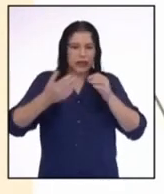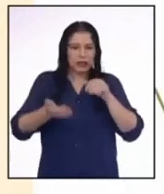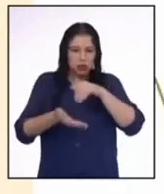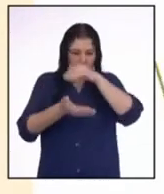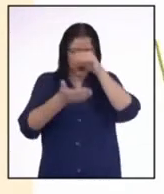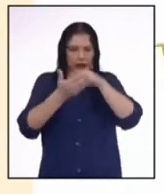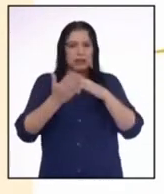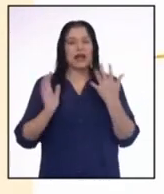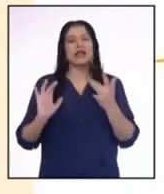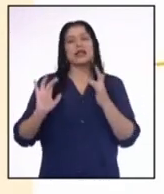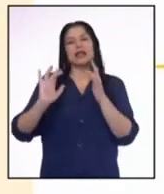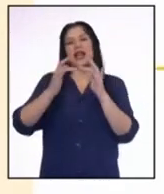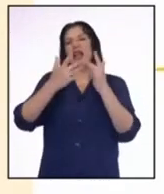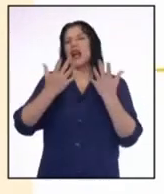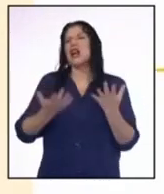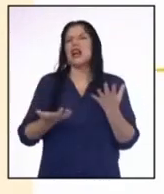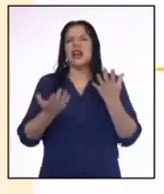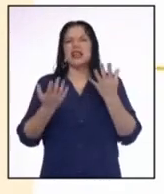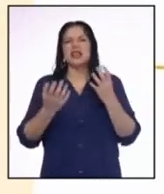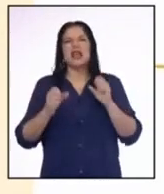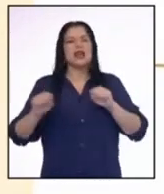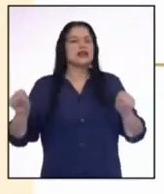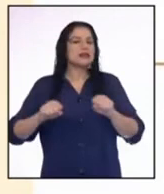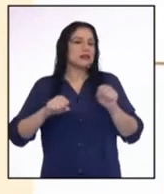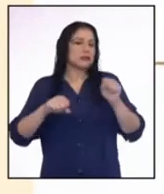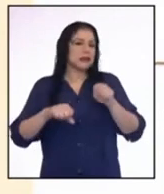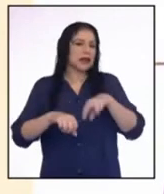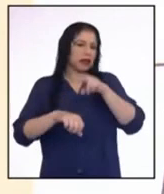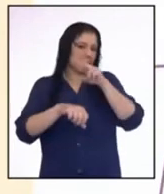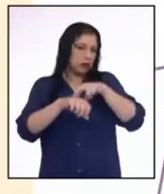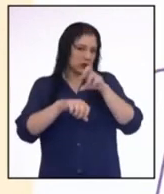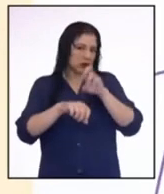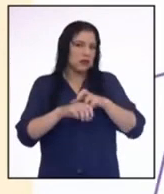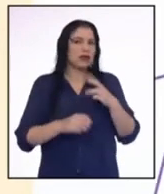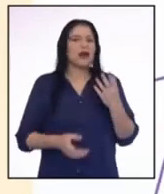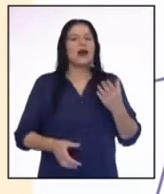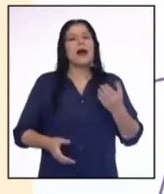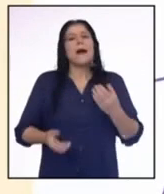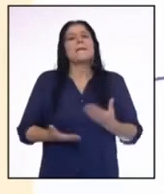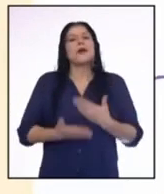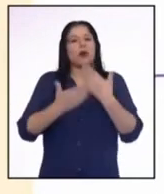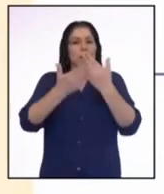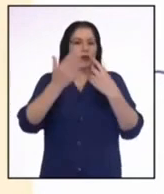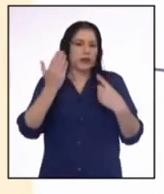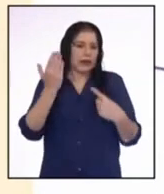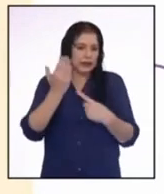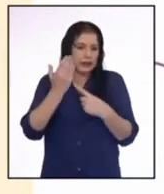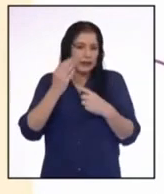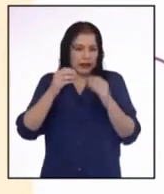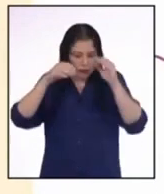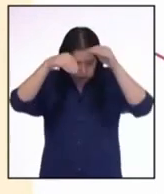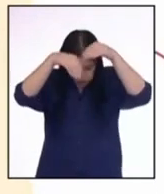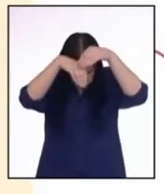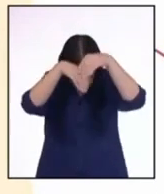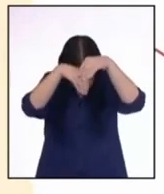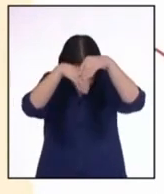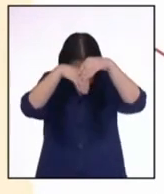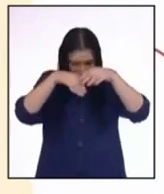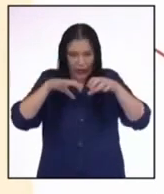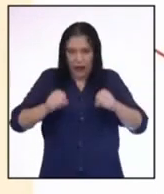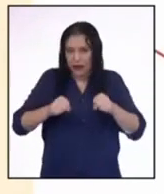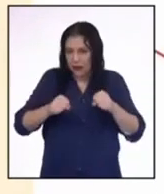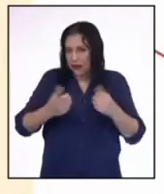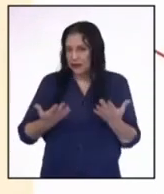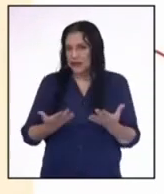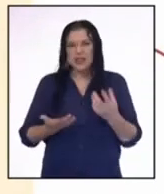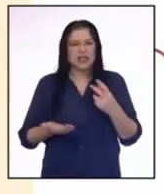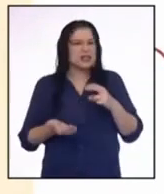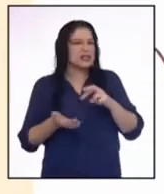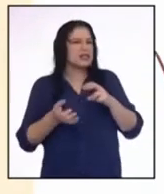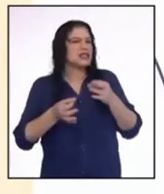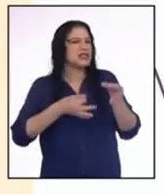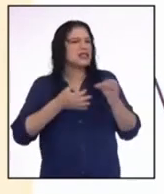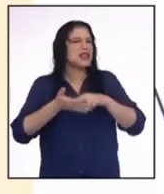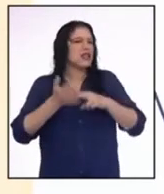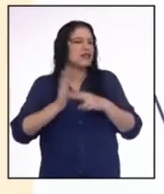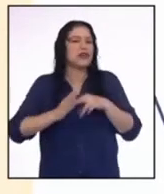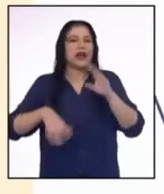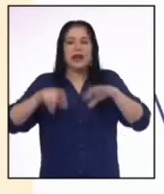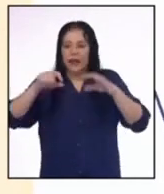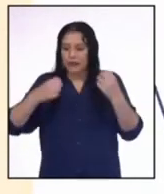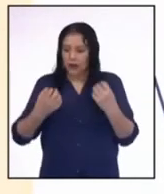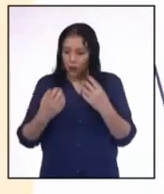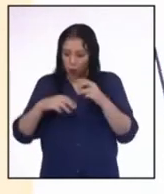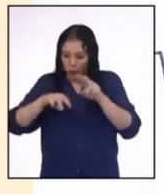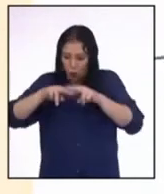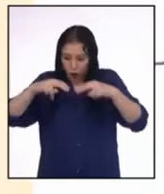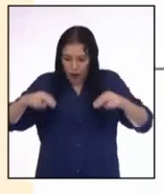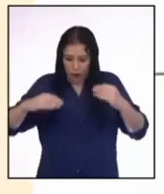Red Sísmica de Puerto Rico? Proponen la técnica llamada agacharse, cubrirse y sujetarse, que consiste en colocarse debajo de un